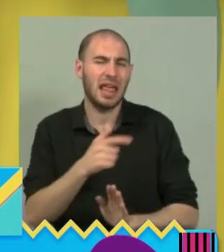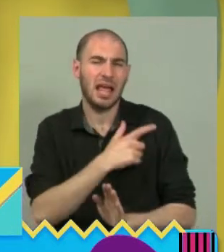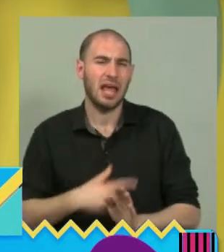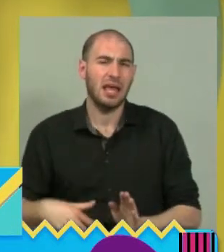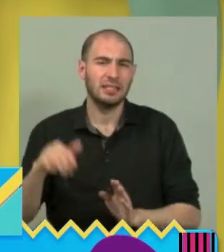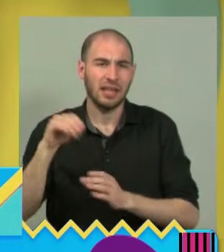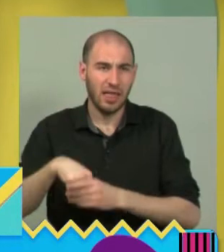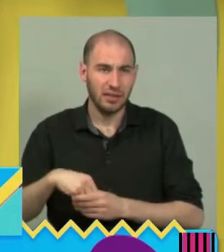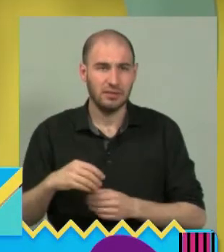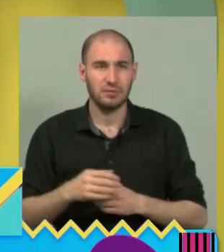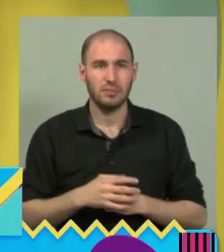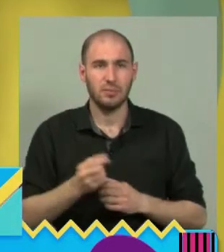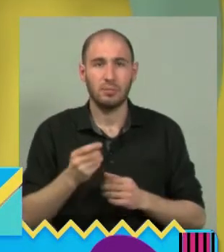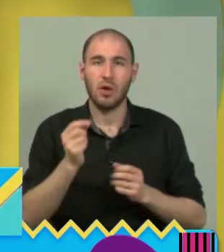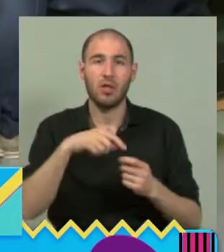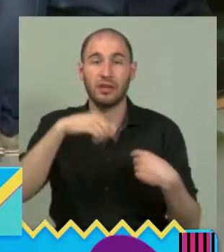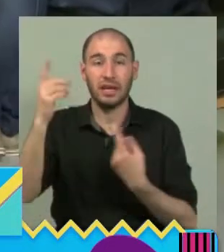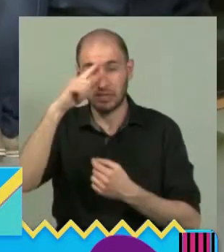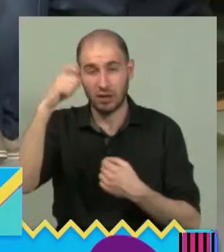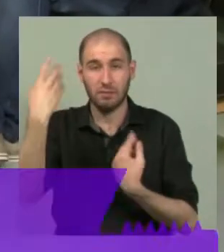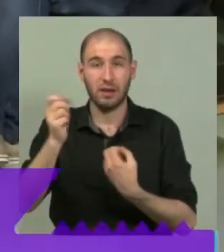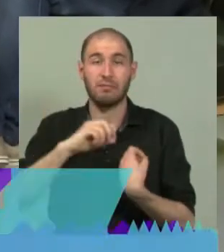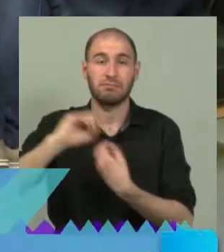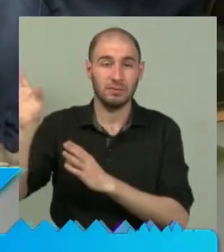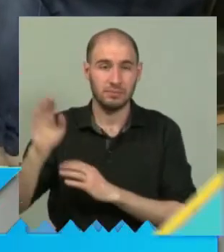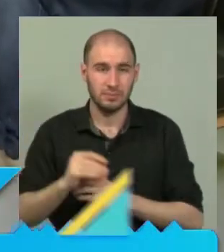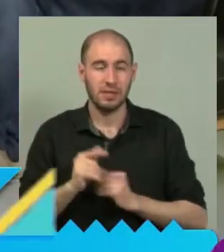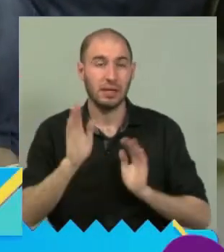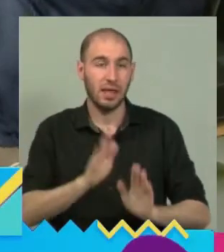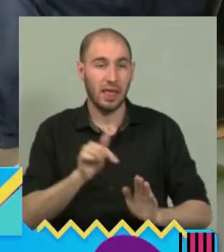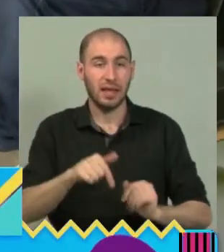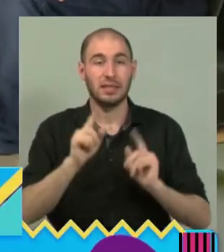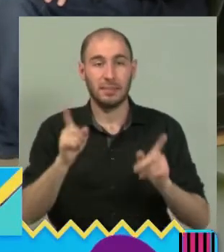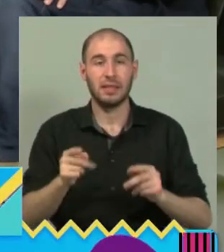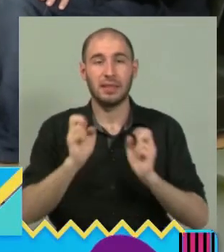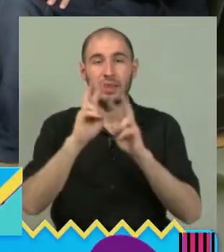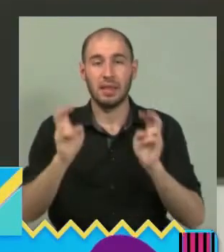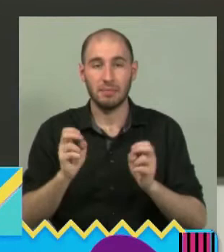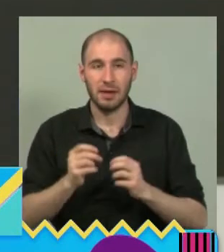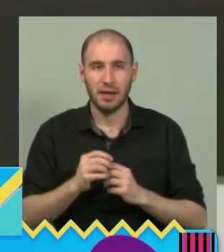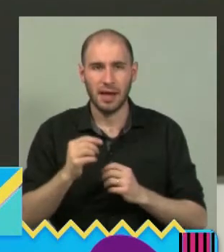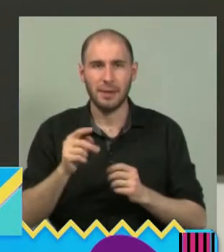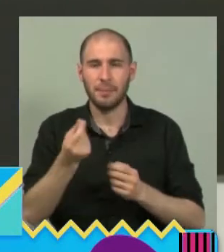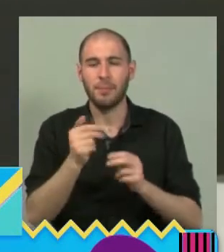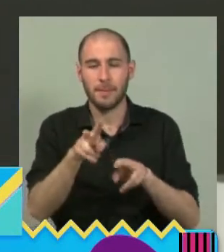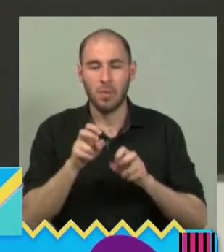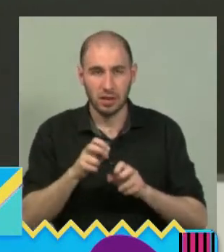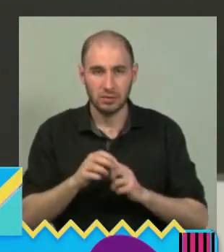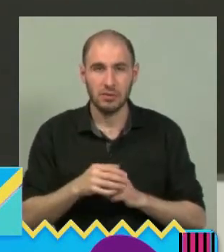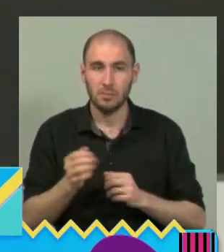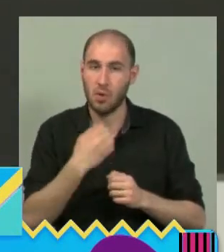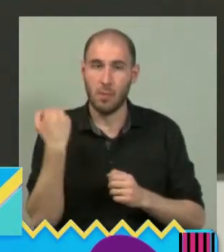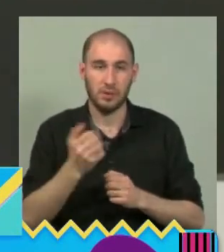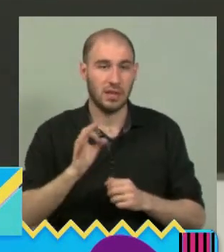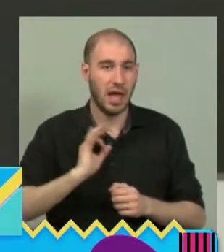donde está instalada la minería y cuánto se va afuera? Claro. Bien, me parece que estaría bueno dejarlo ahí también el tema de las retenciones. Sí, también han sido muy famosas